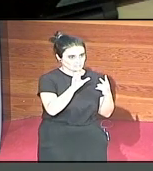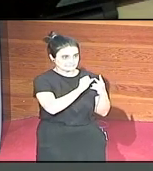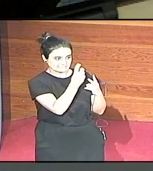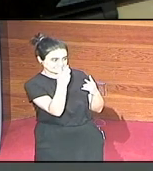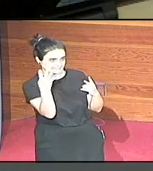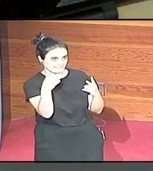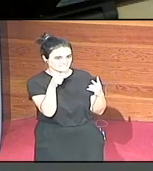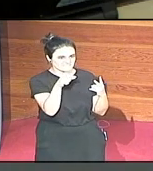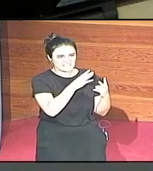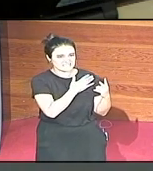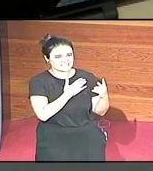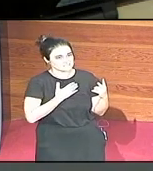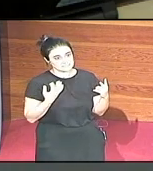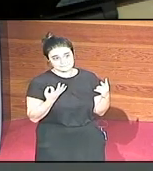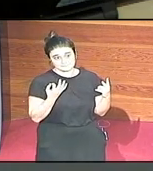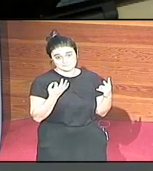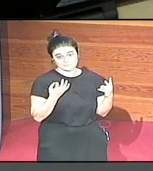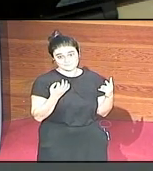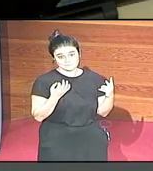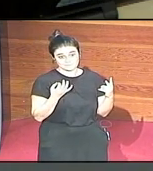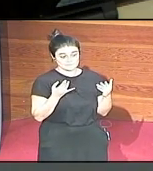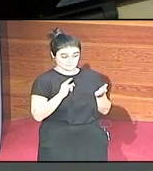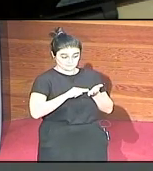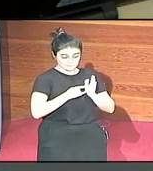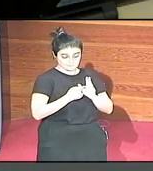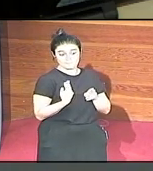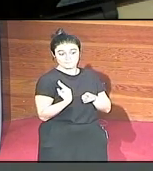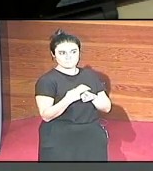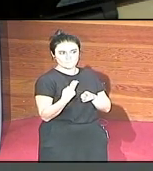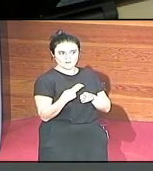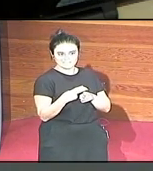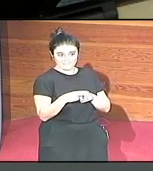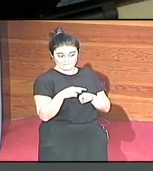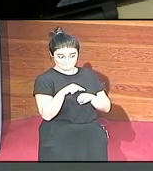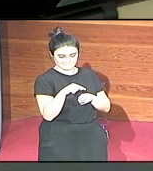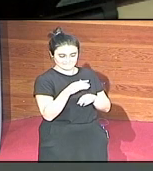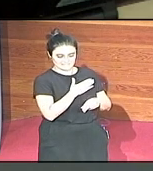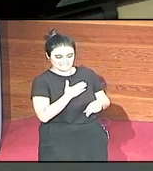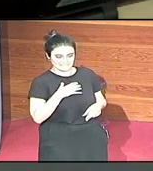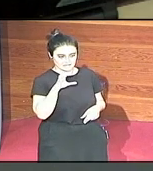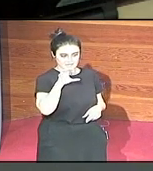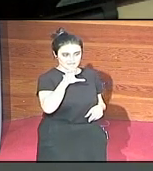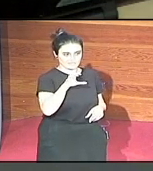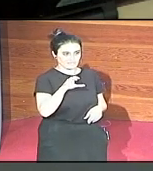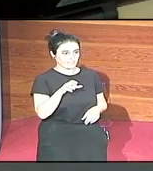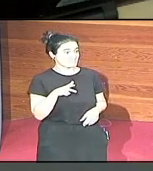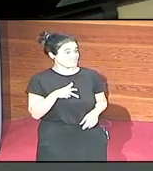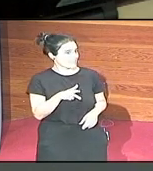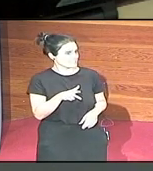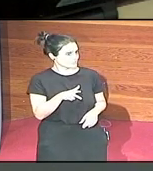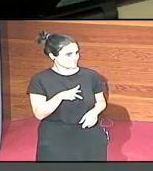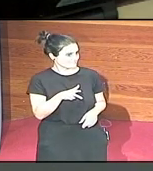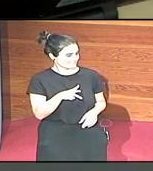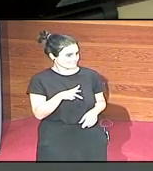vecindario la persecución de un proyecto político que aspire a construir un Estado de Derecho que respete